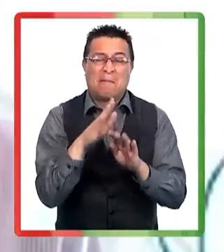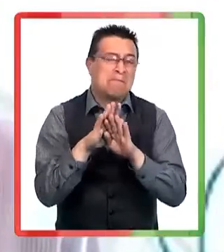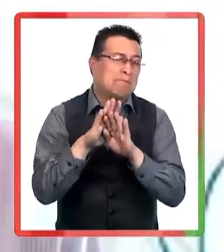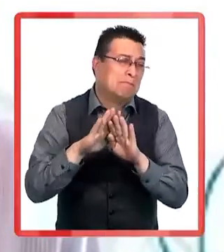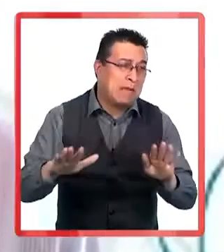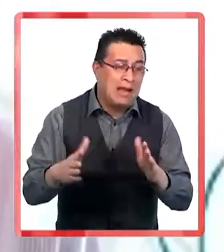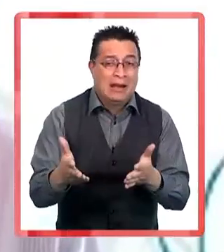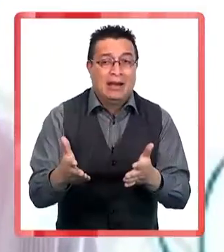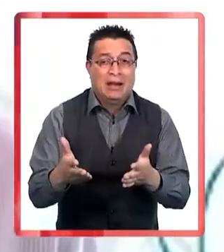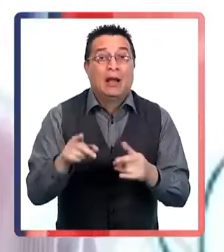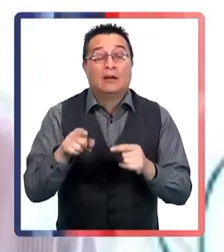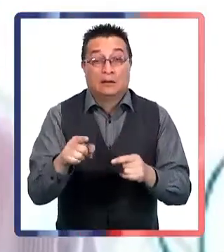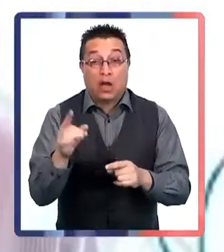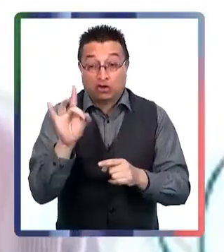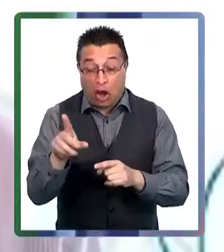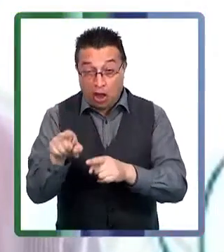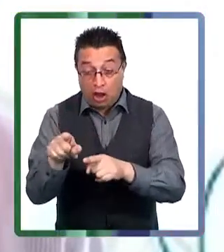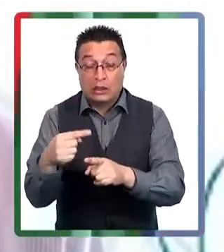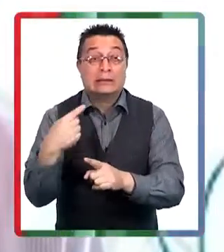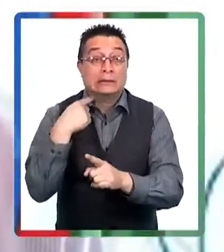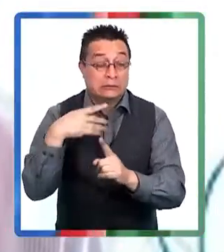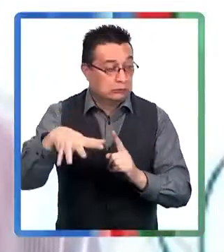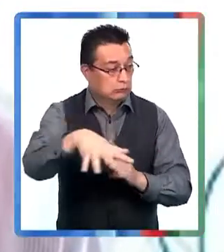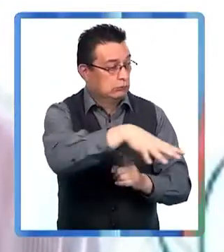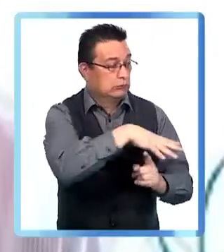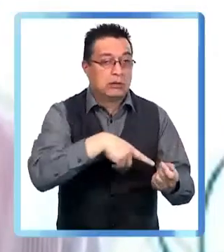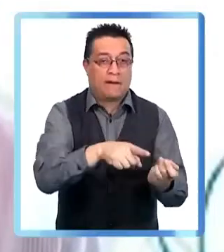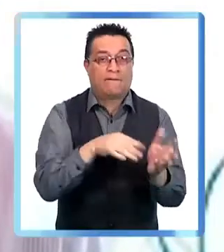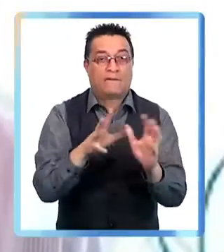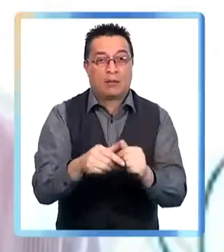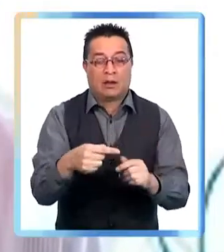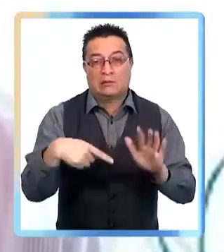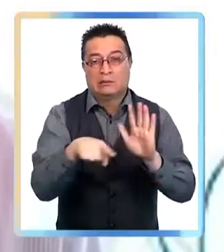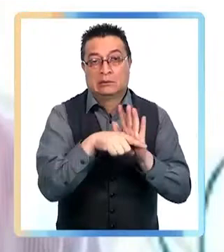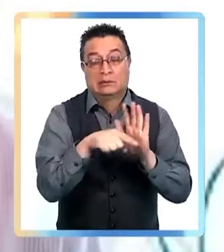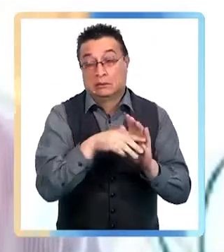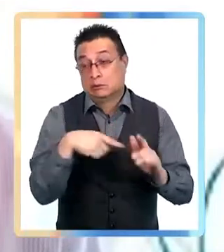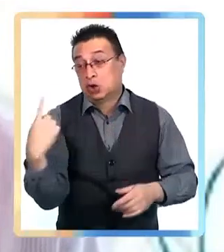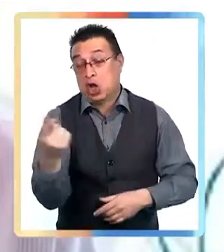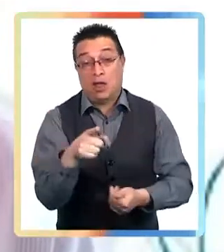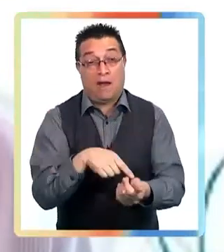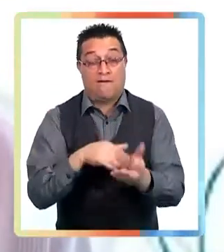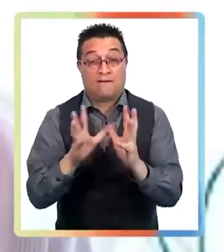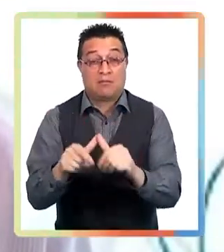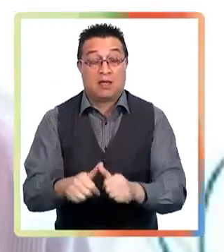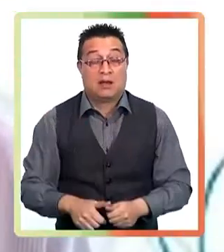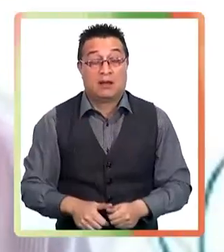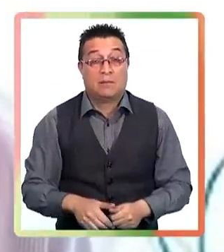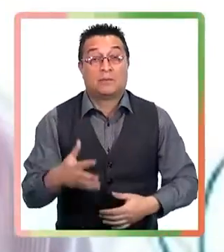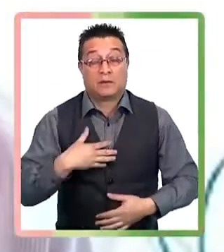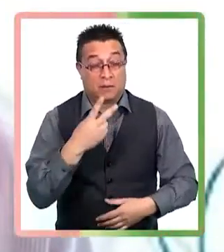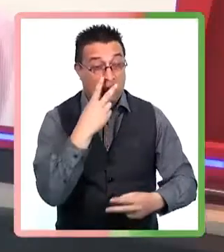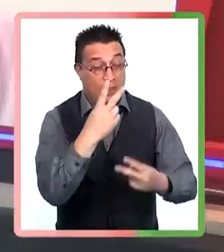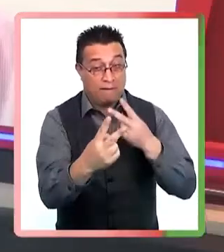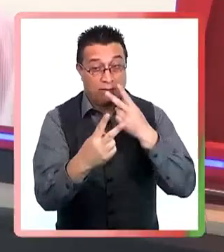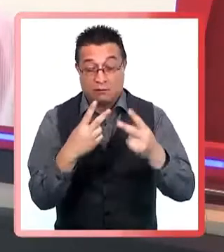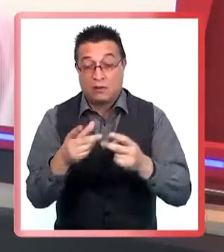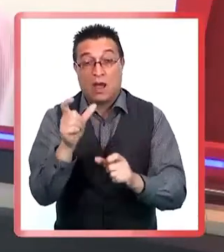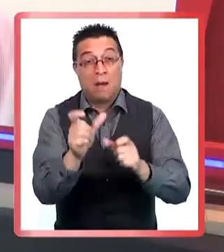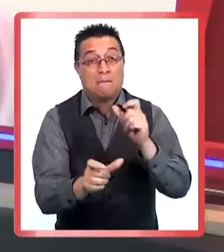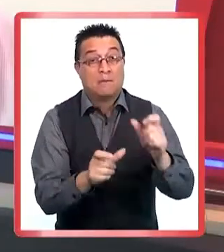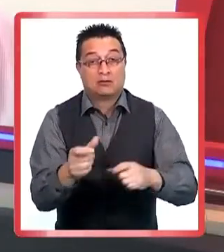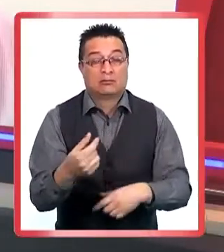vida terrible. No solo él, sino que afecta al entorno familiar. Le está echando a perder la vida al resto de la familia. Cuando uno ve